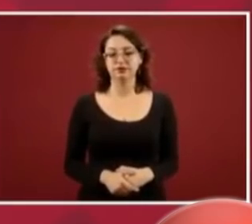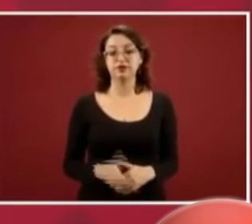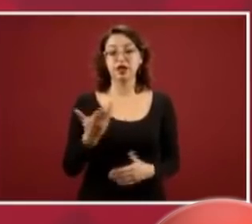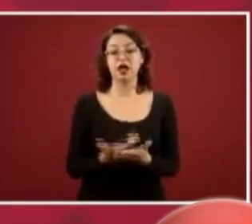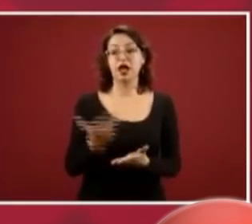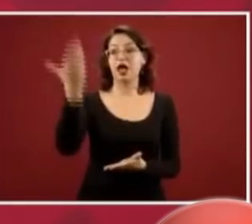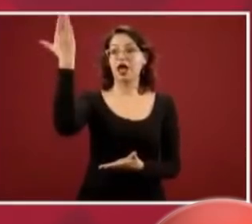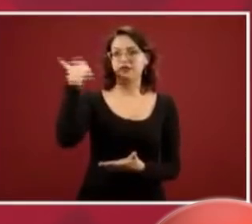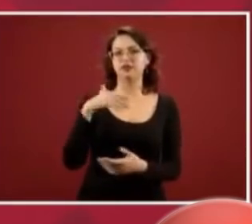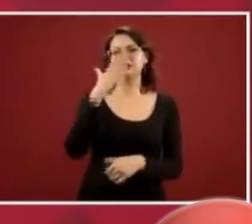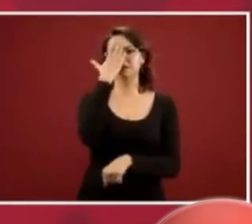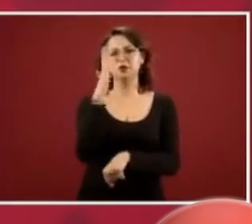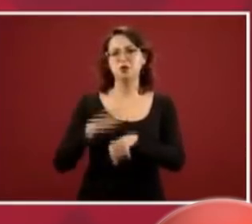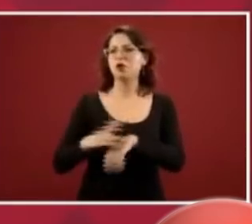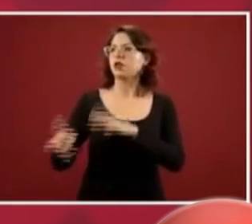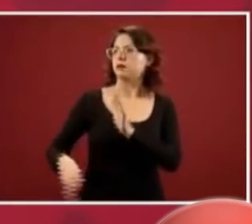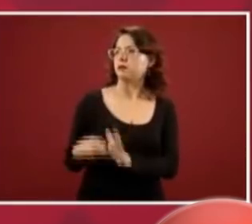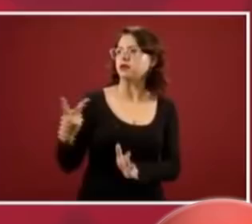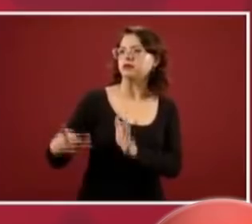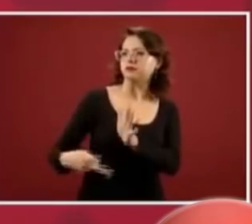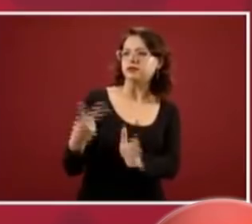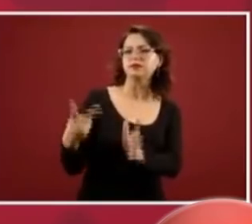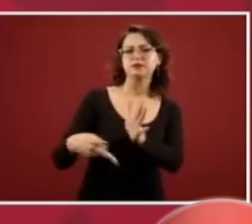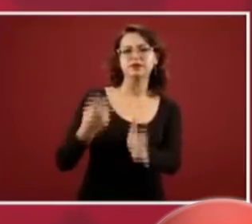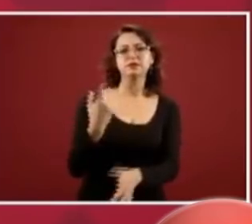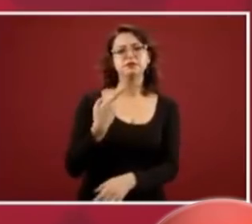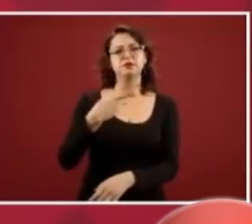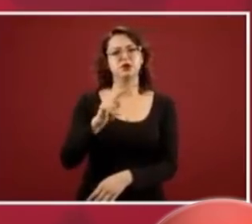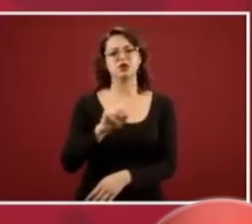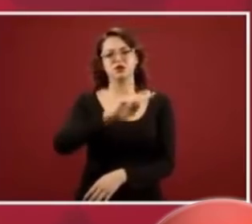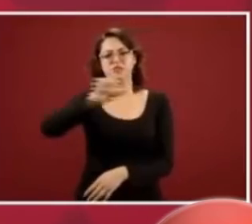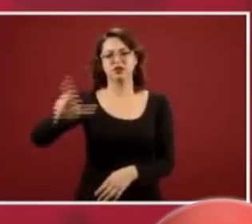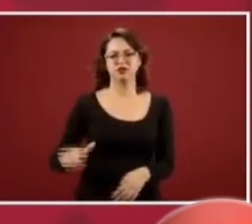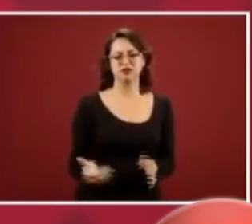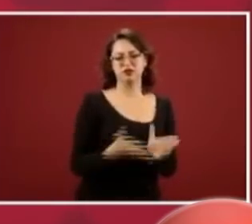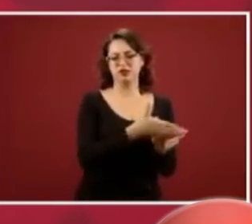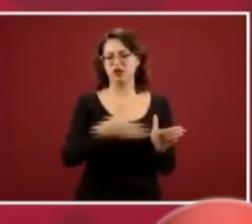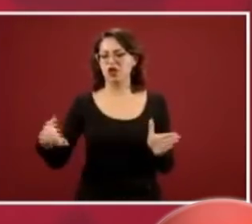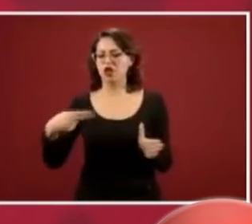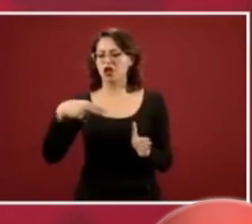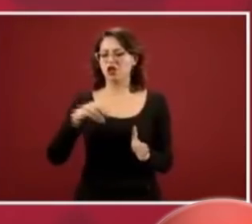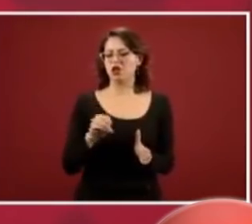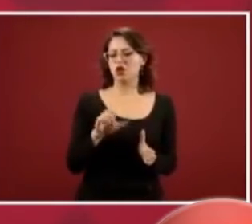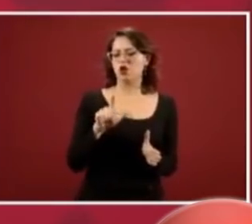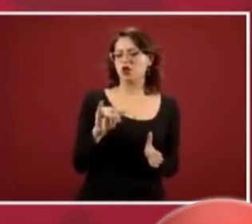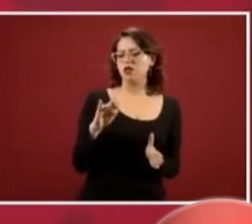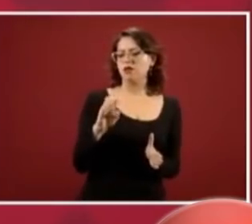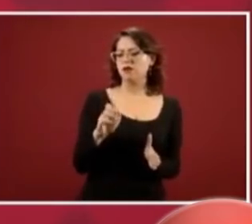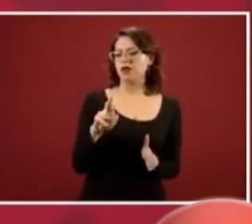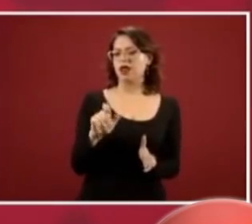pero en el periodo neoliberal, pues acabaron con el agrarismo,